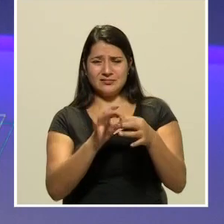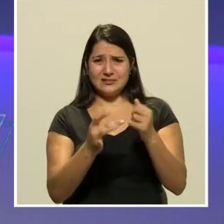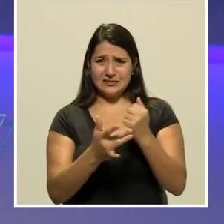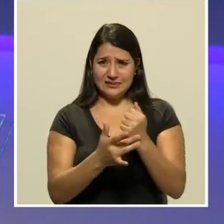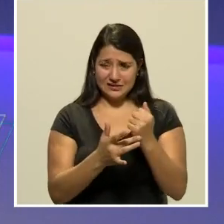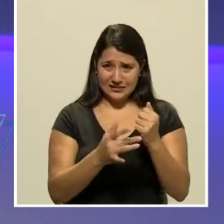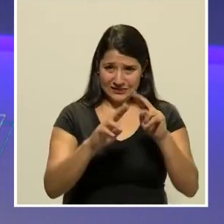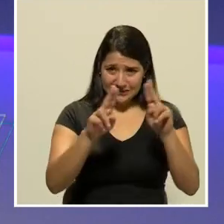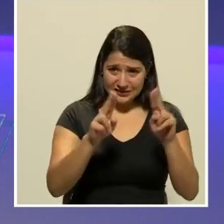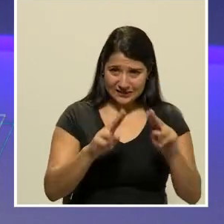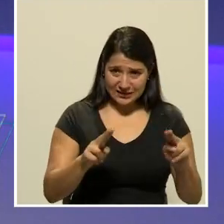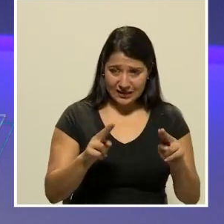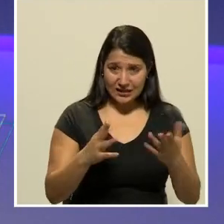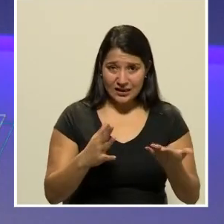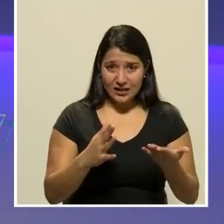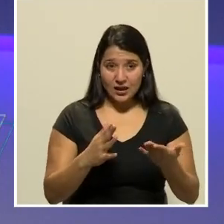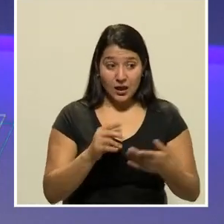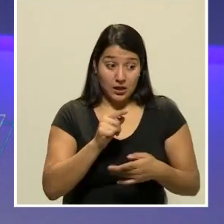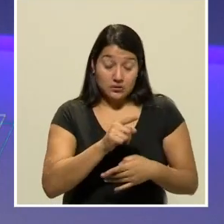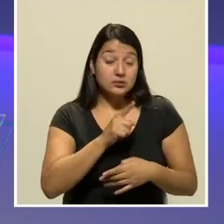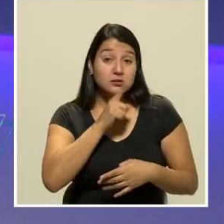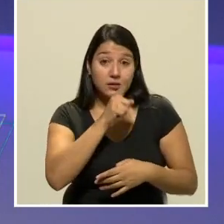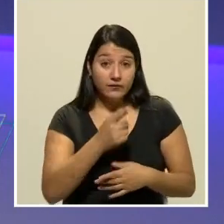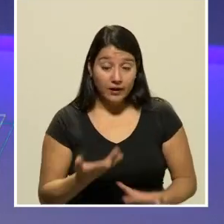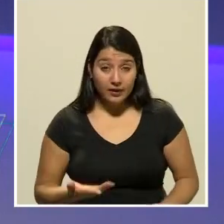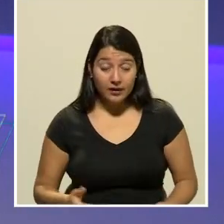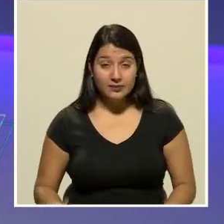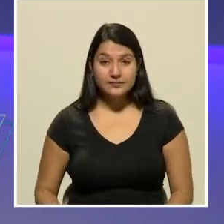que administran el Fonatel, esa es la verdad.